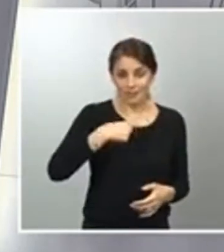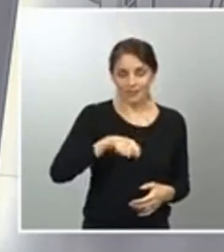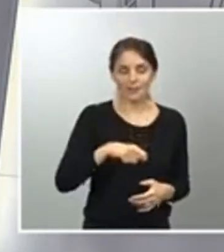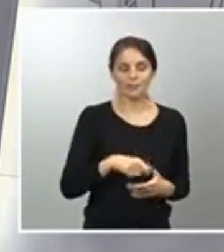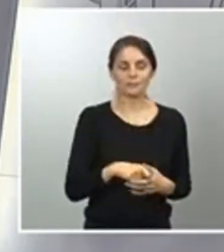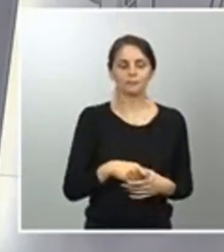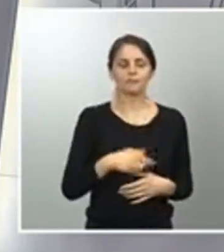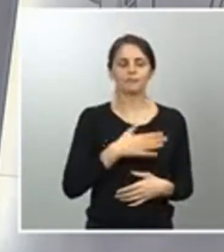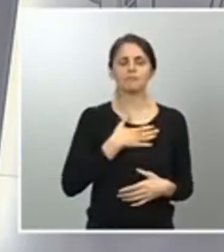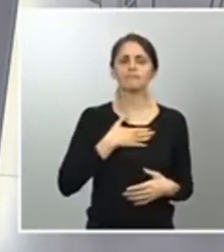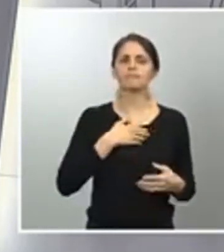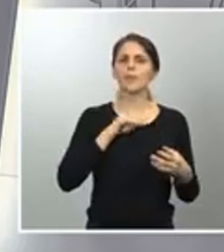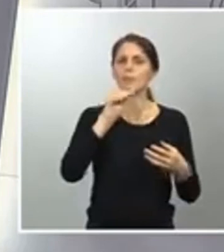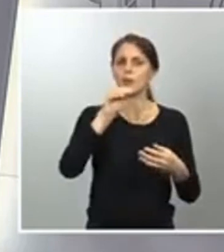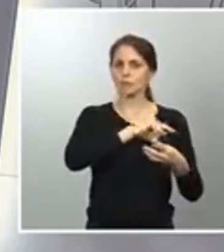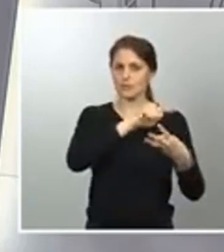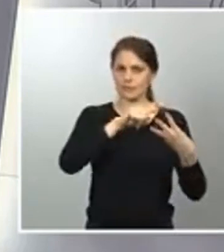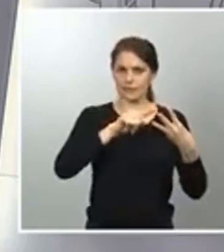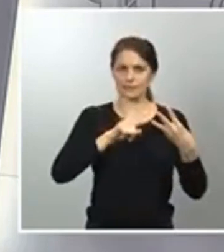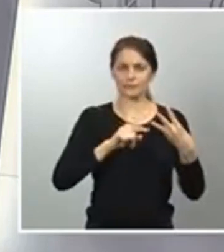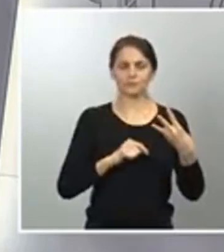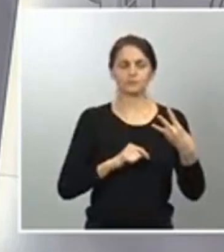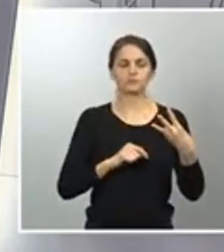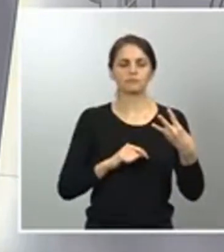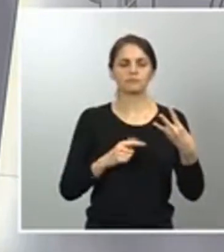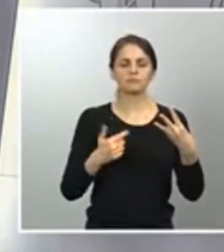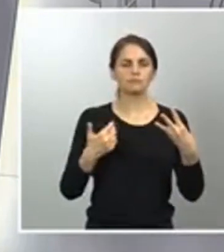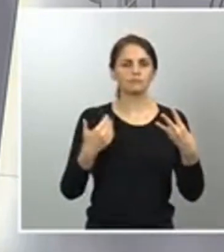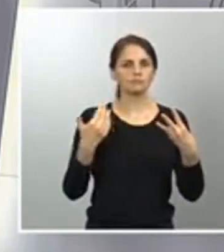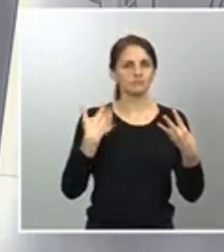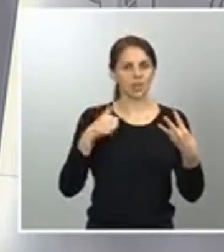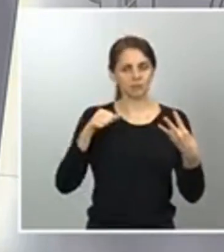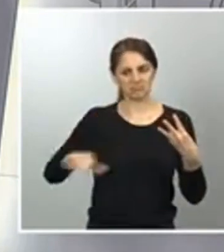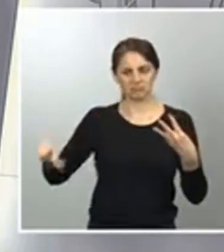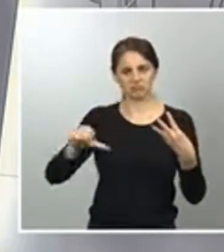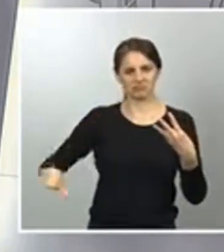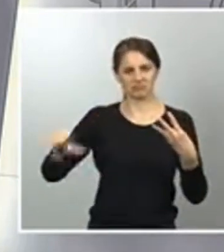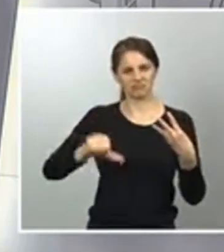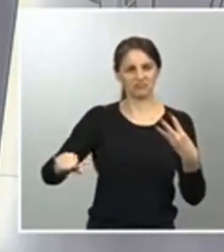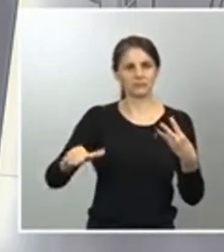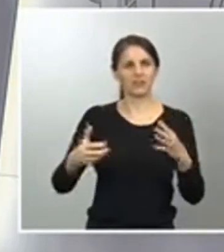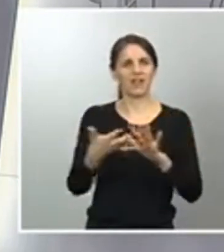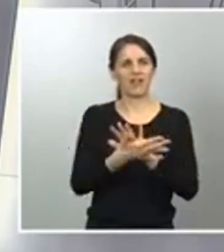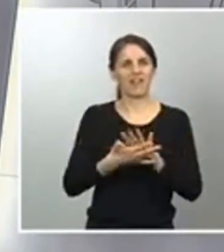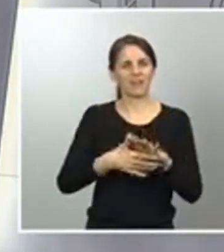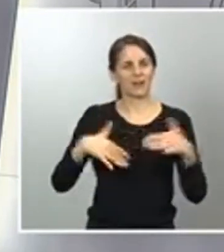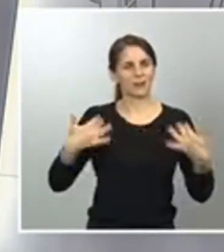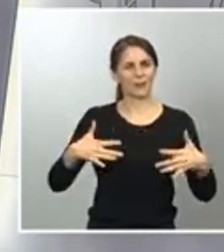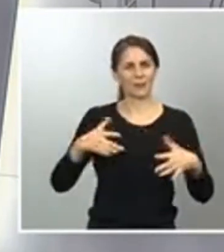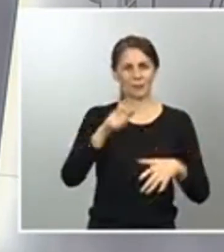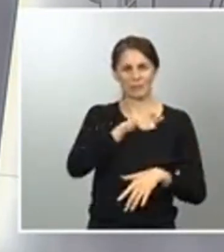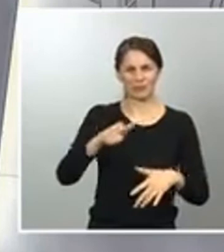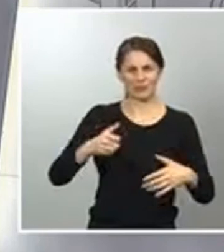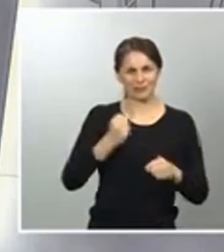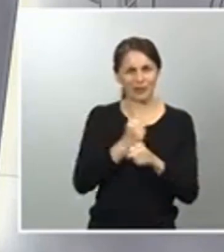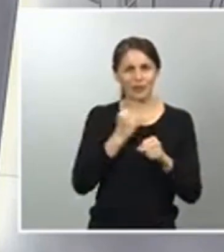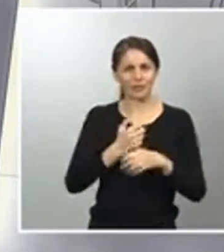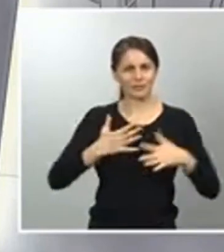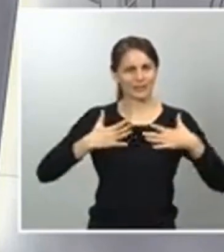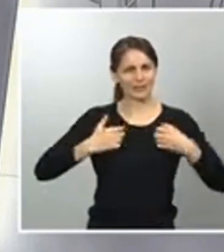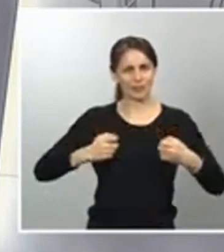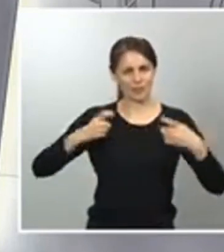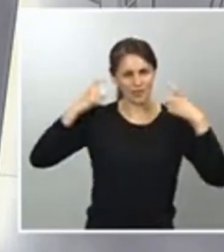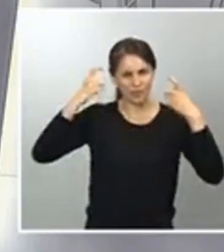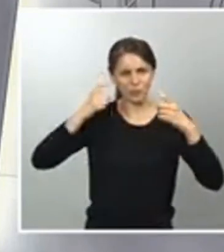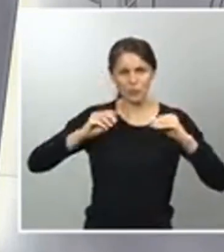quería hacer 3 preguntas. Después de haber hablado durante tantas semanas del sobreesfuerzo inmenso que han hecho los trabajadores sanitarios, ¿se plantea el Gobierno en ese plan